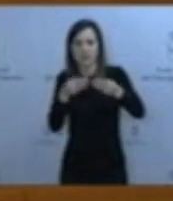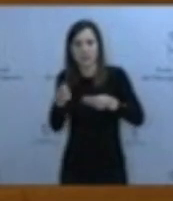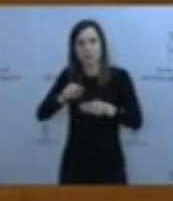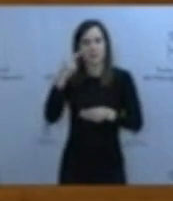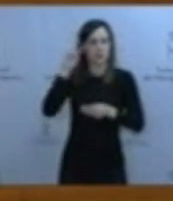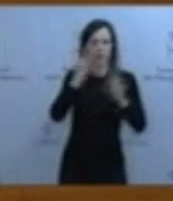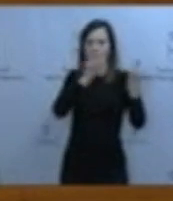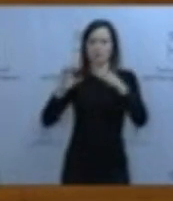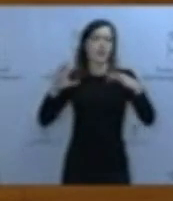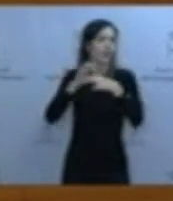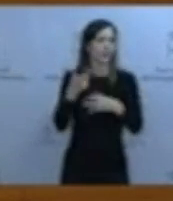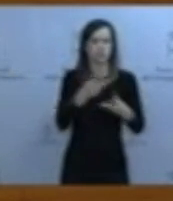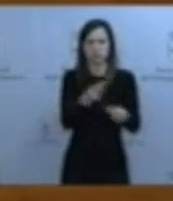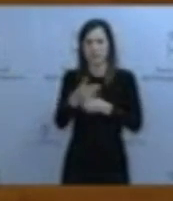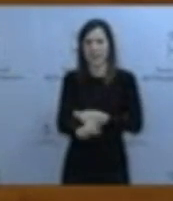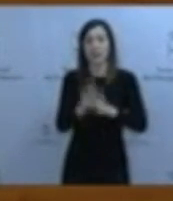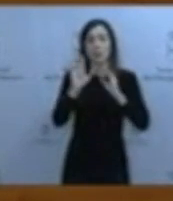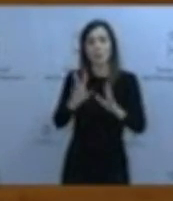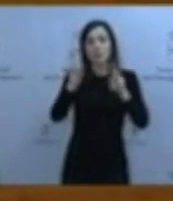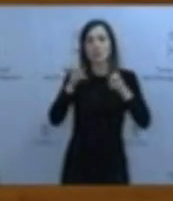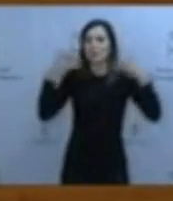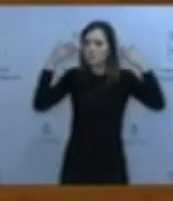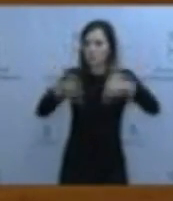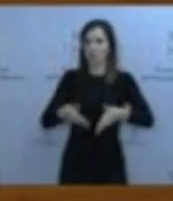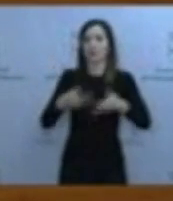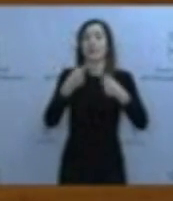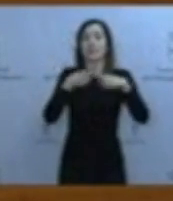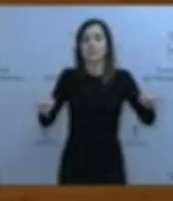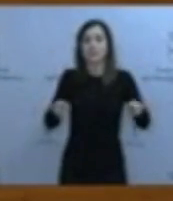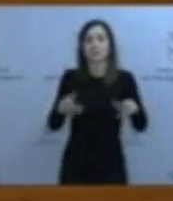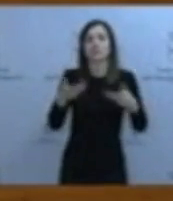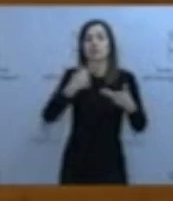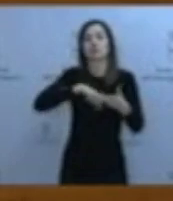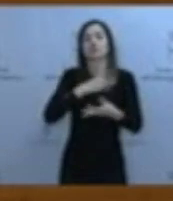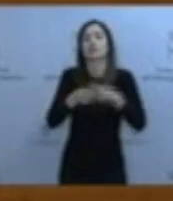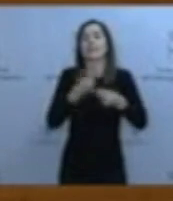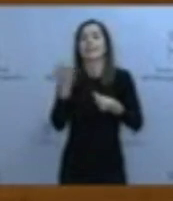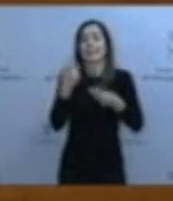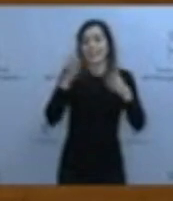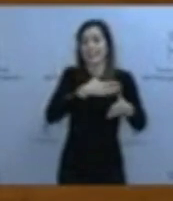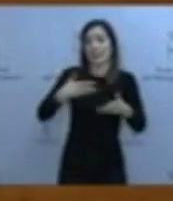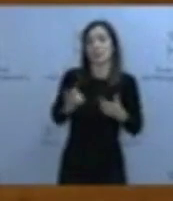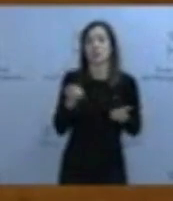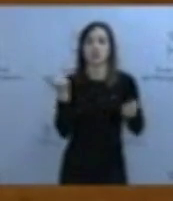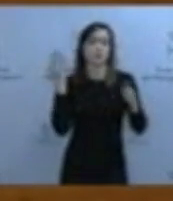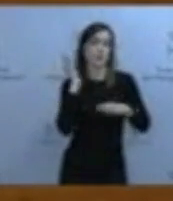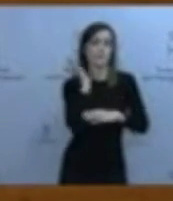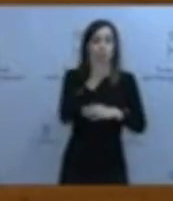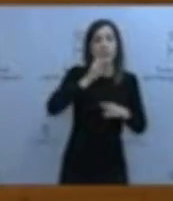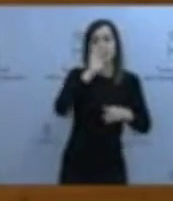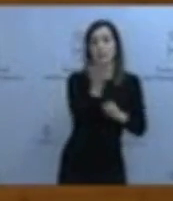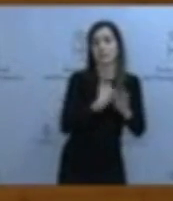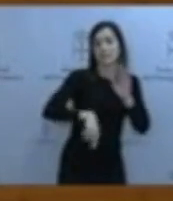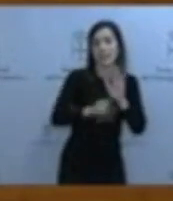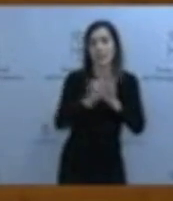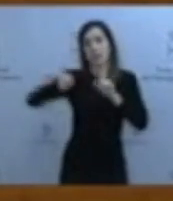respecto. Sin embargo, ¿qué ocurre con la atención a la diversidad? Primero, que intentamos cargárnosla a través de una ley y, segundo, que nos la cargamos a través de la dotación presupuestaria